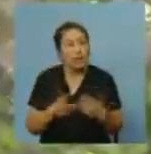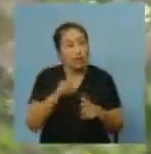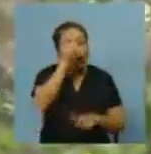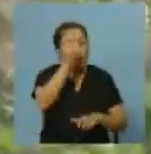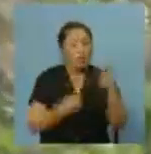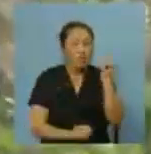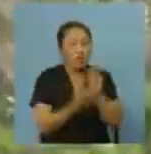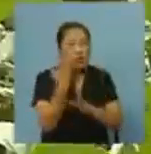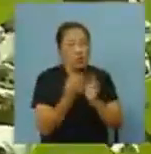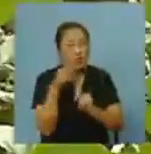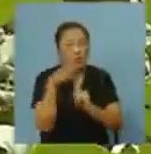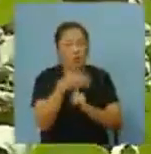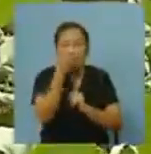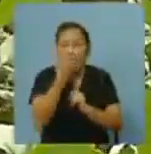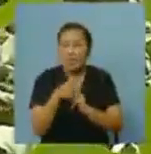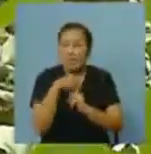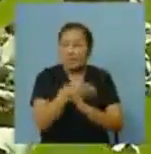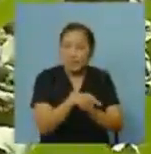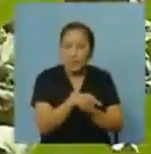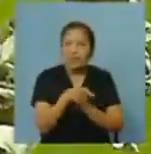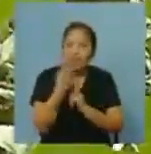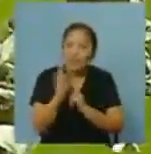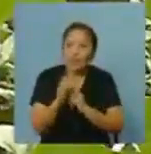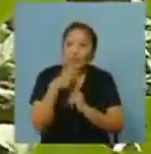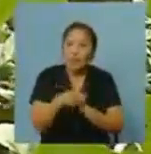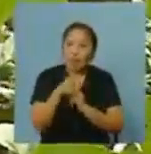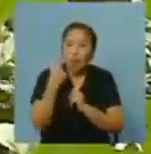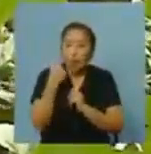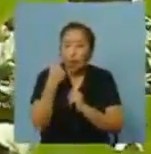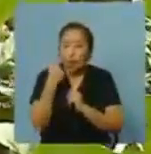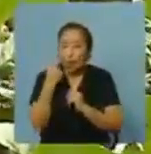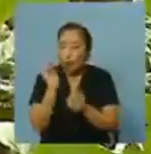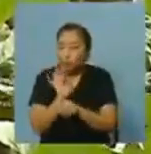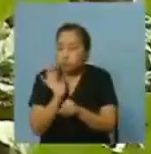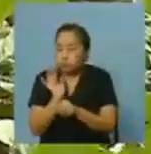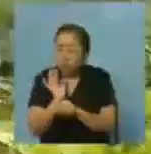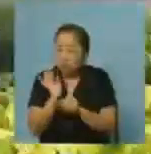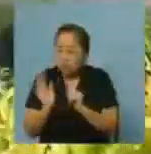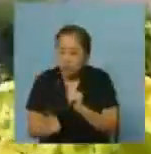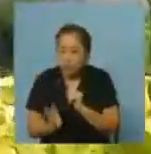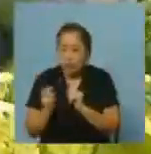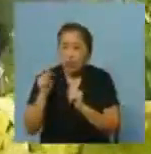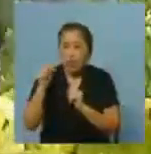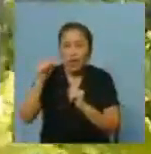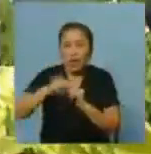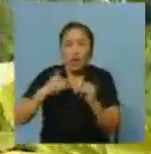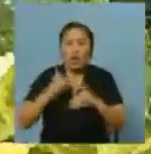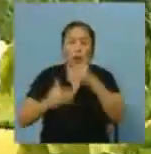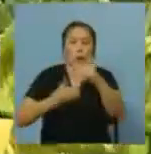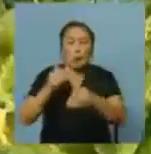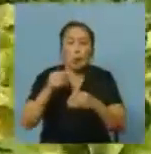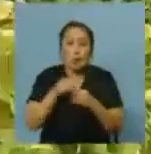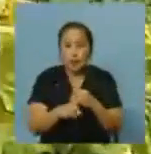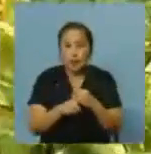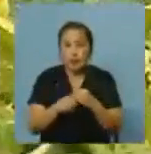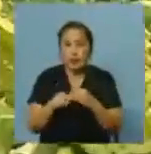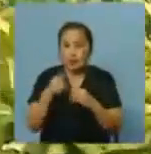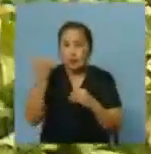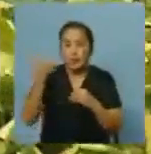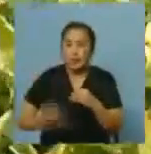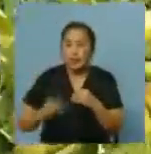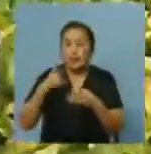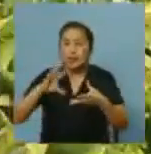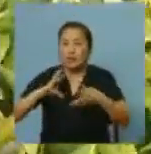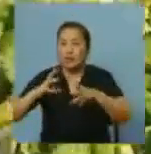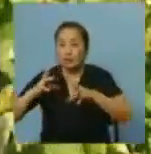pueda tener para no quedar en un quebranto como es lo que va a suceder si esto no tiene la